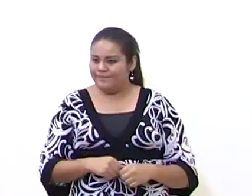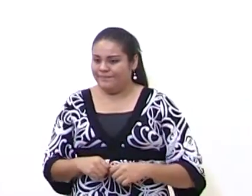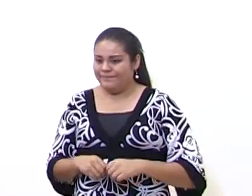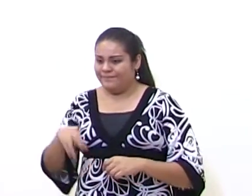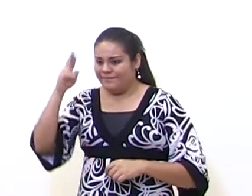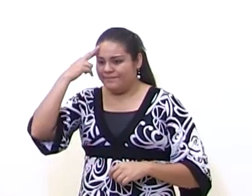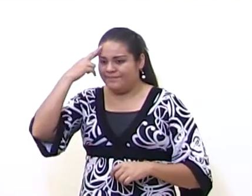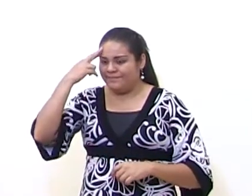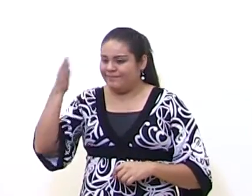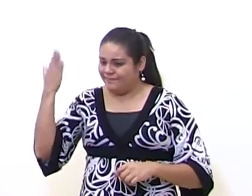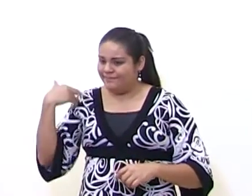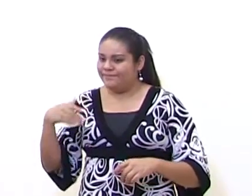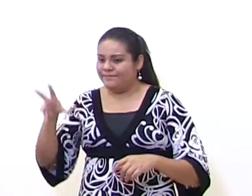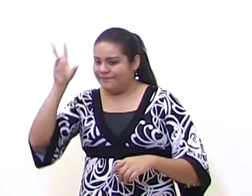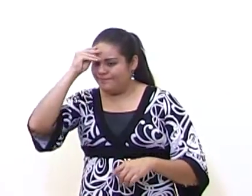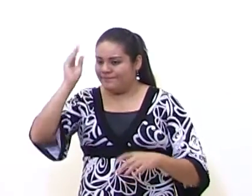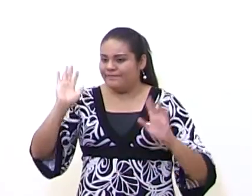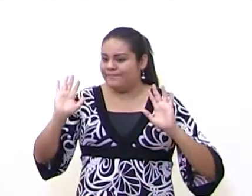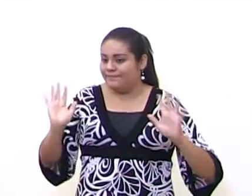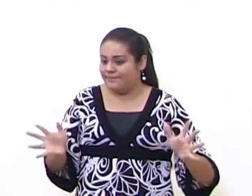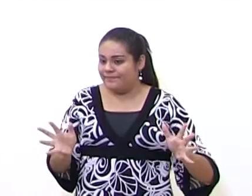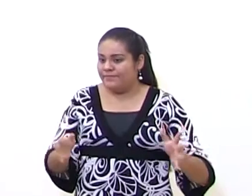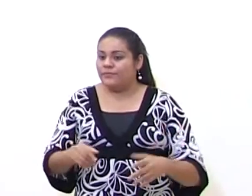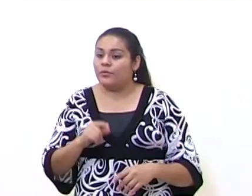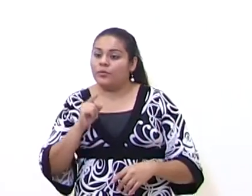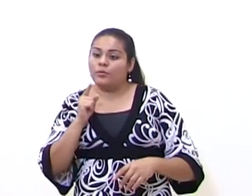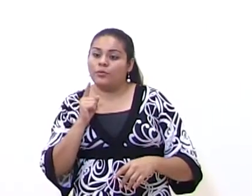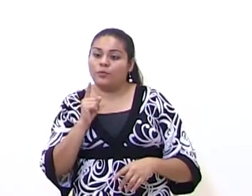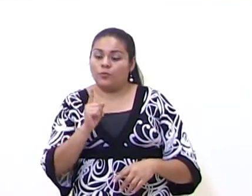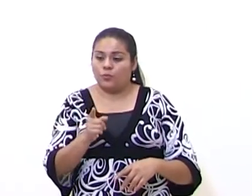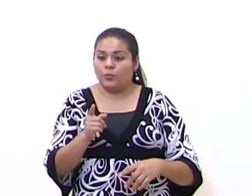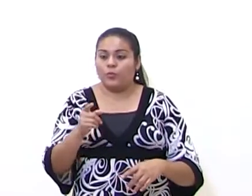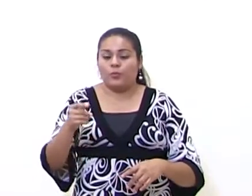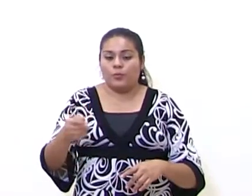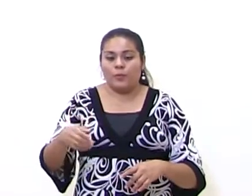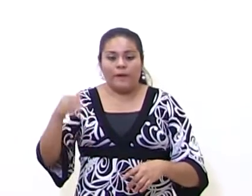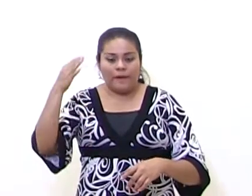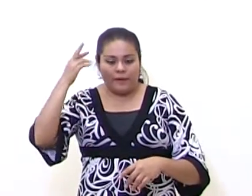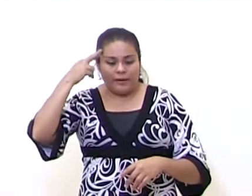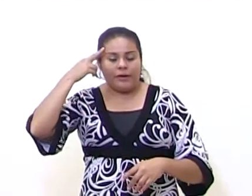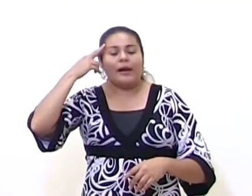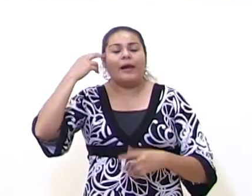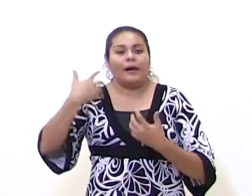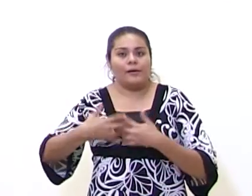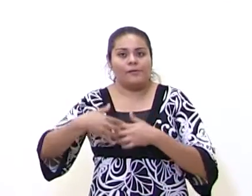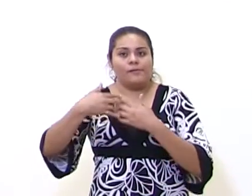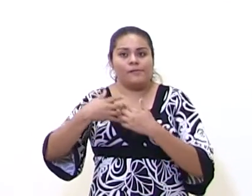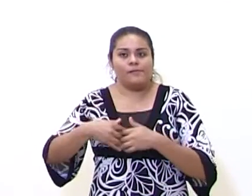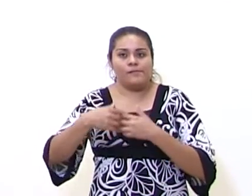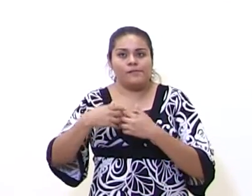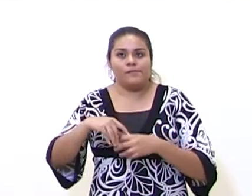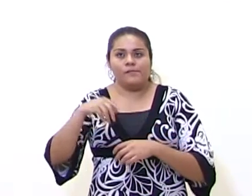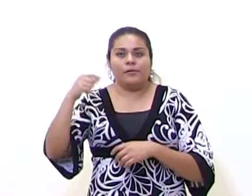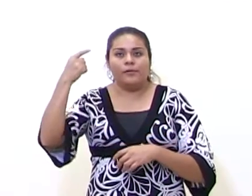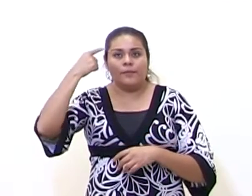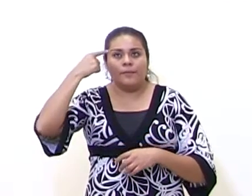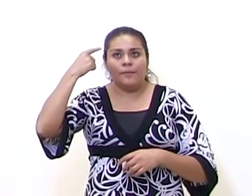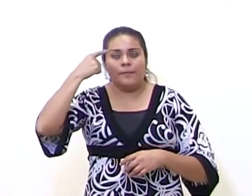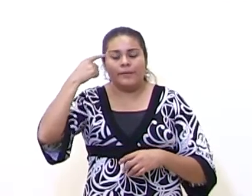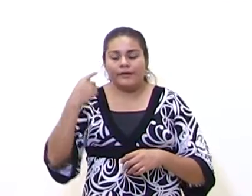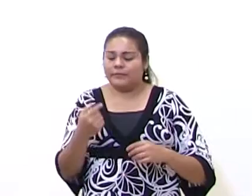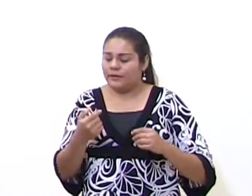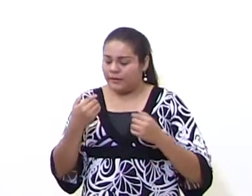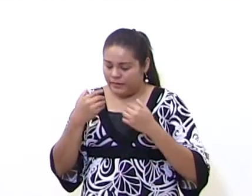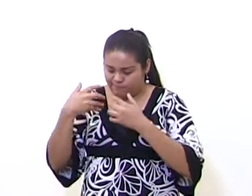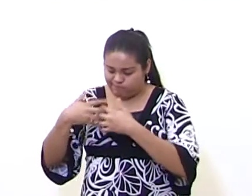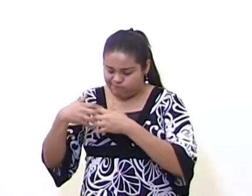etcétera, etcétera, en el cual pues lo que se busca es que llegue en la psique, en la mente de los